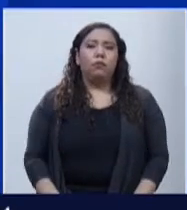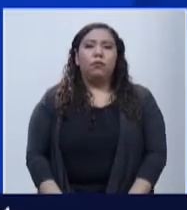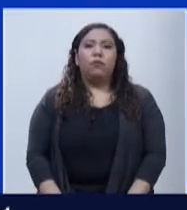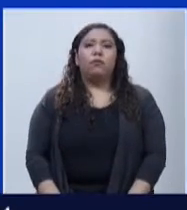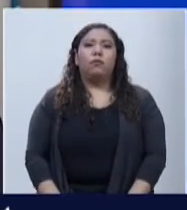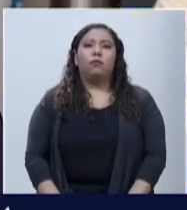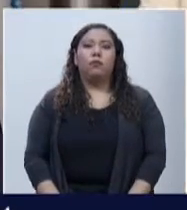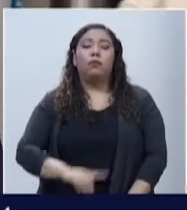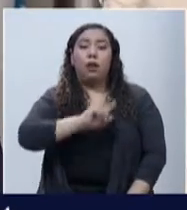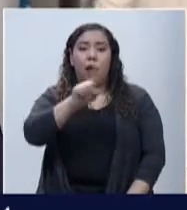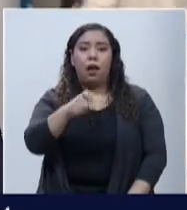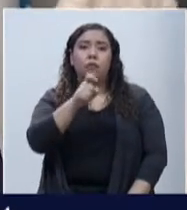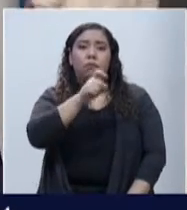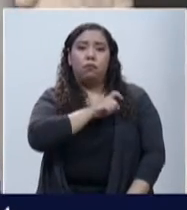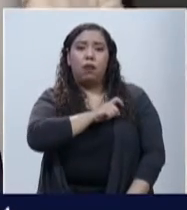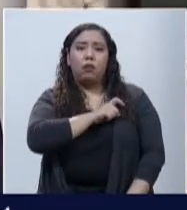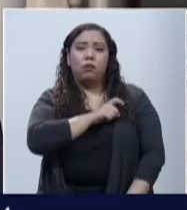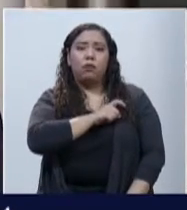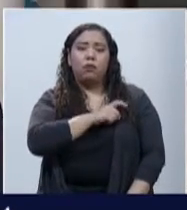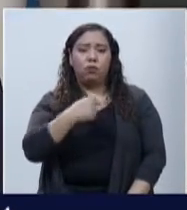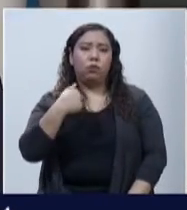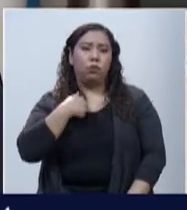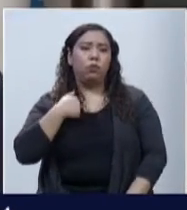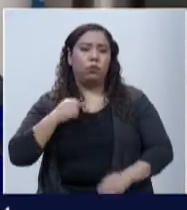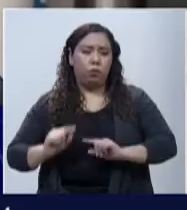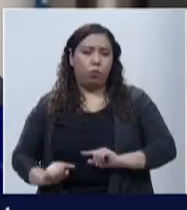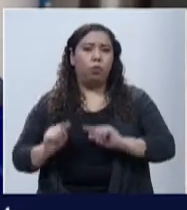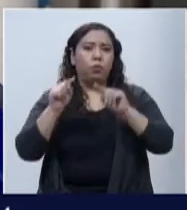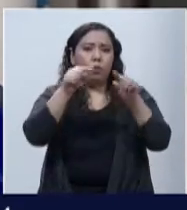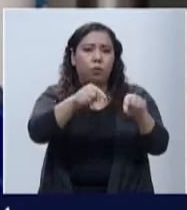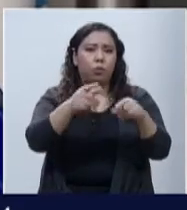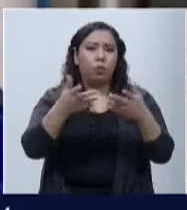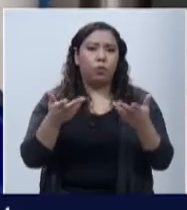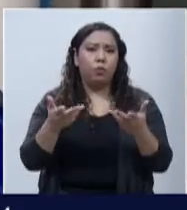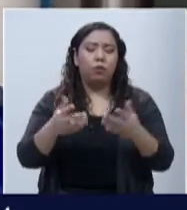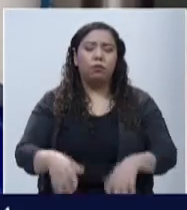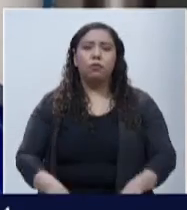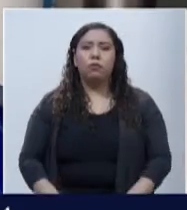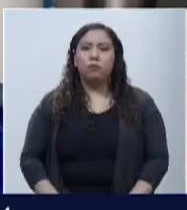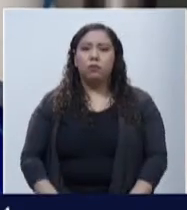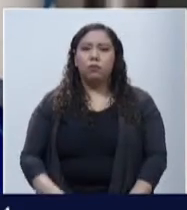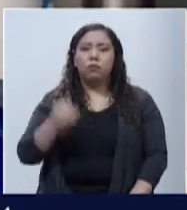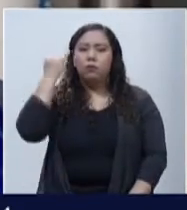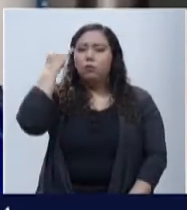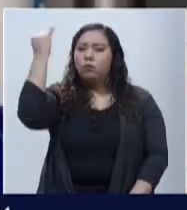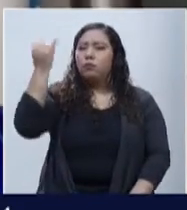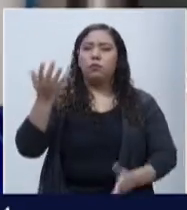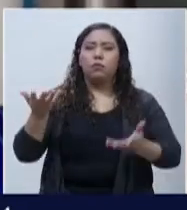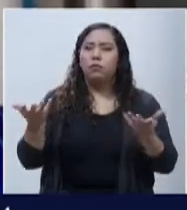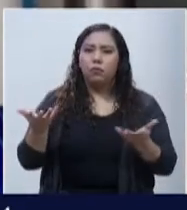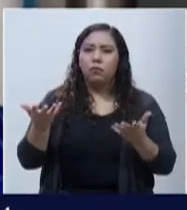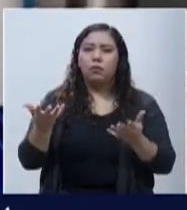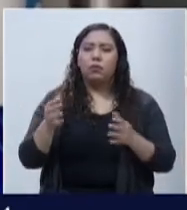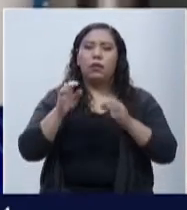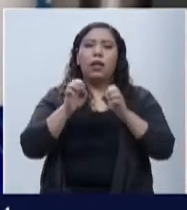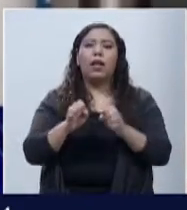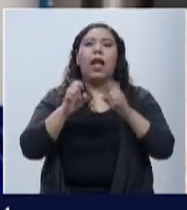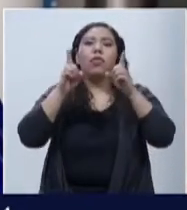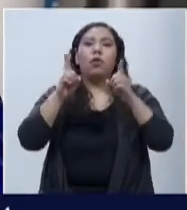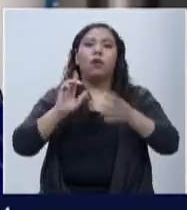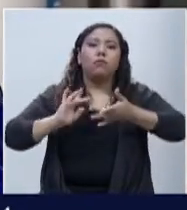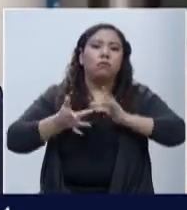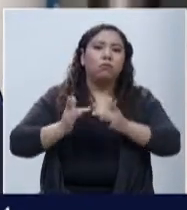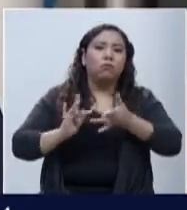podemos españa con la idea concreta de cómo expandir la conectividad digital que